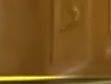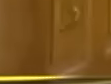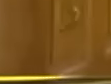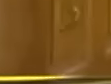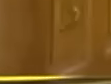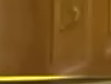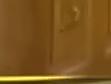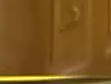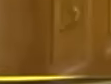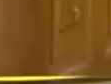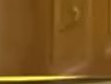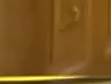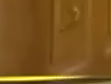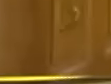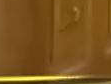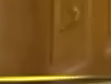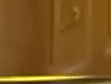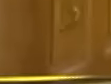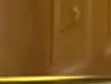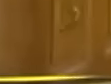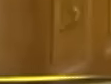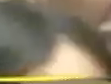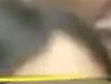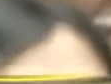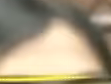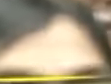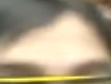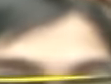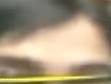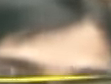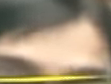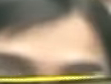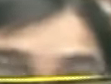74 leyes, nada más, habría que ver.